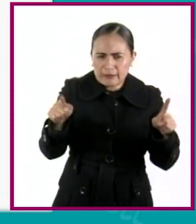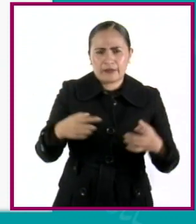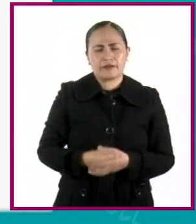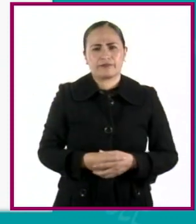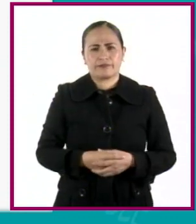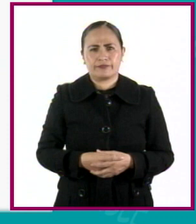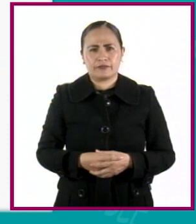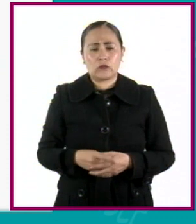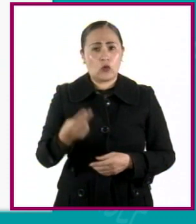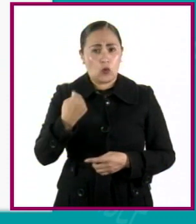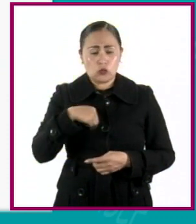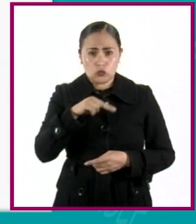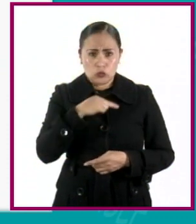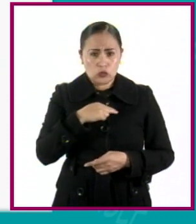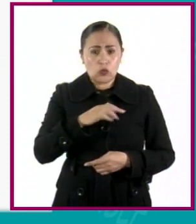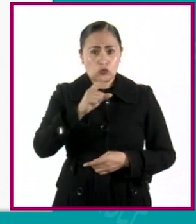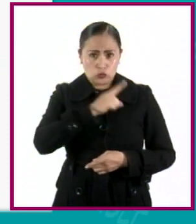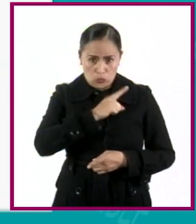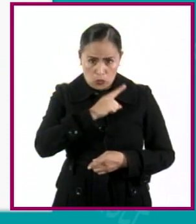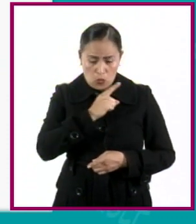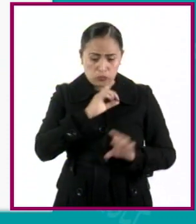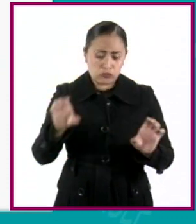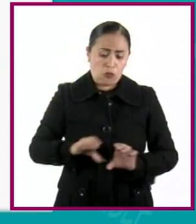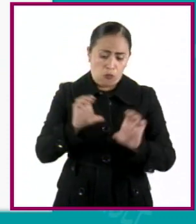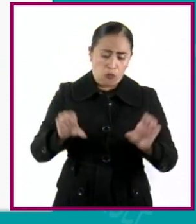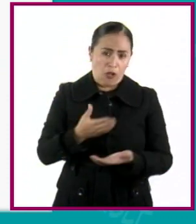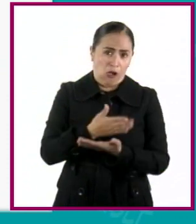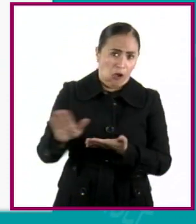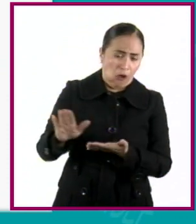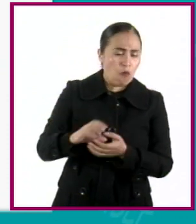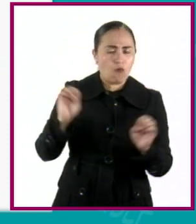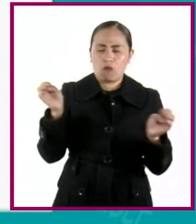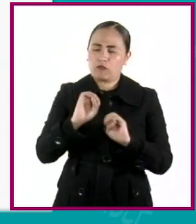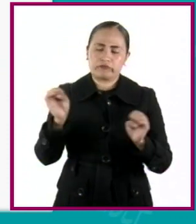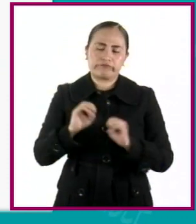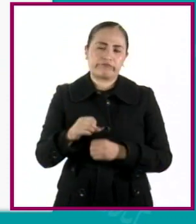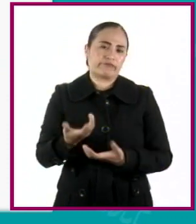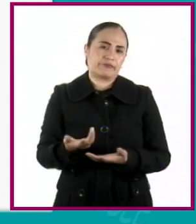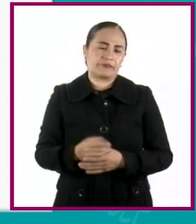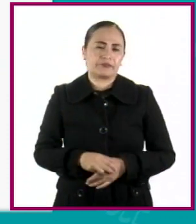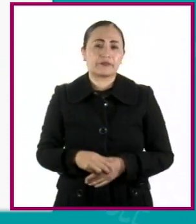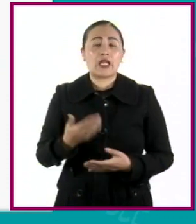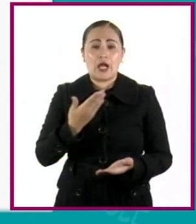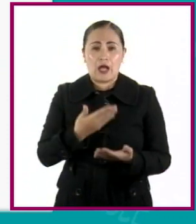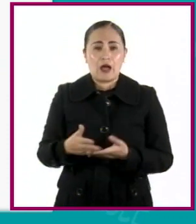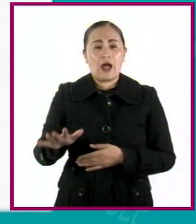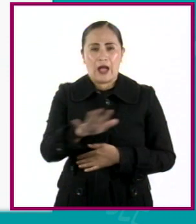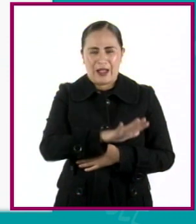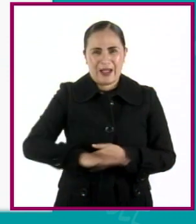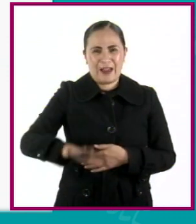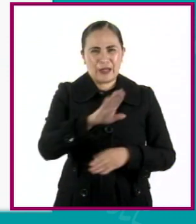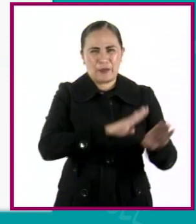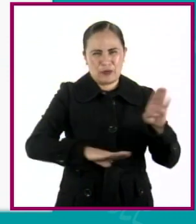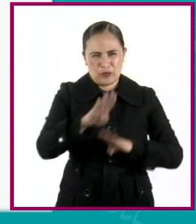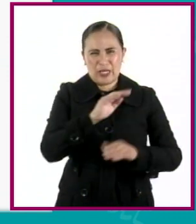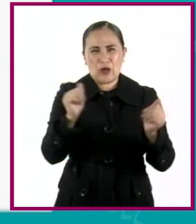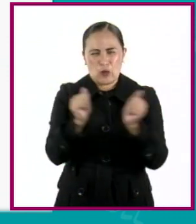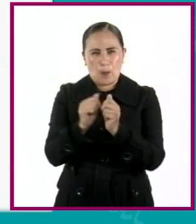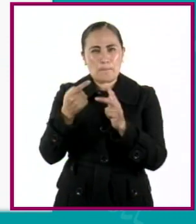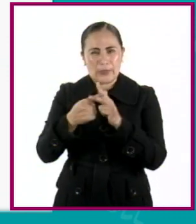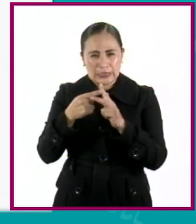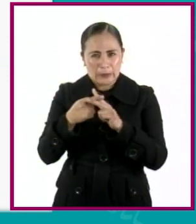podemos haber alcanzado sin ellas. Y bueno, ha transformado el área por